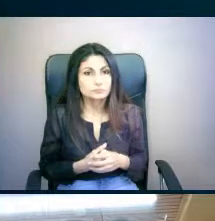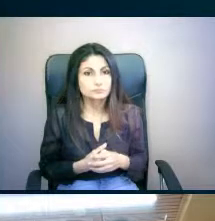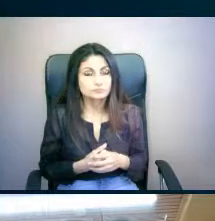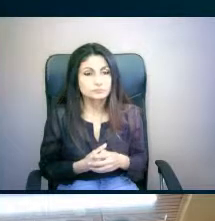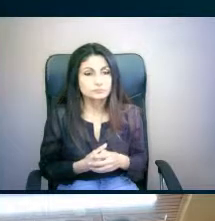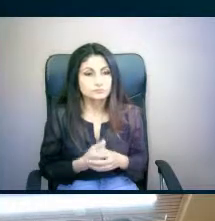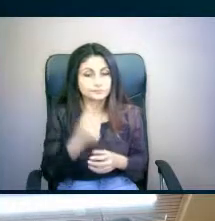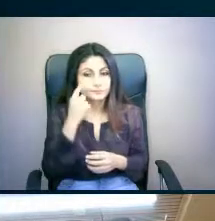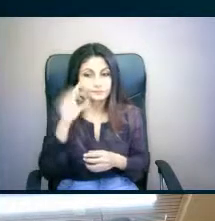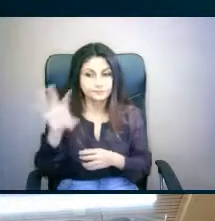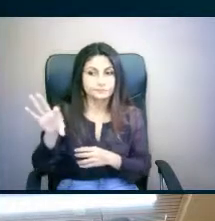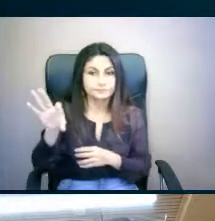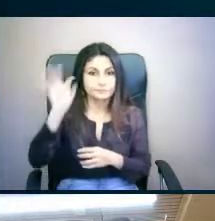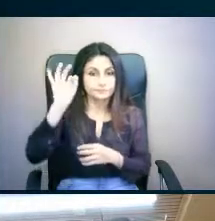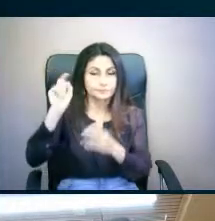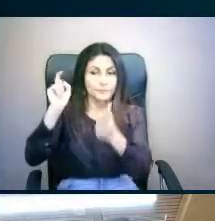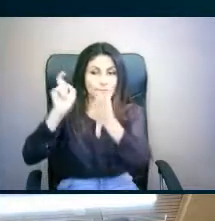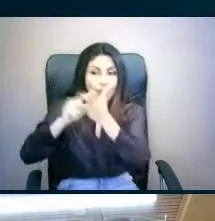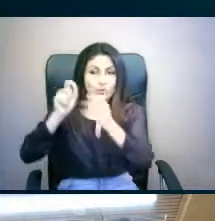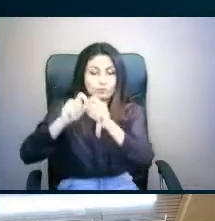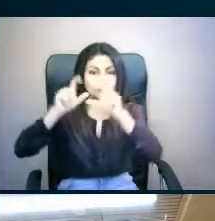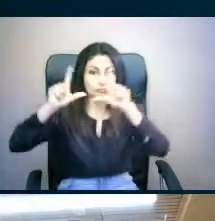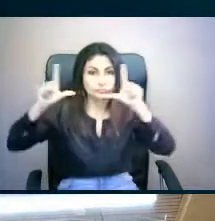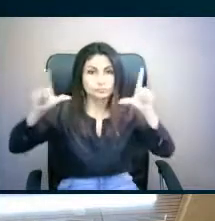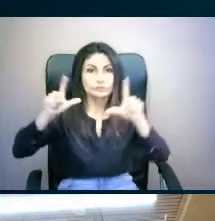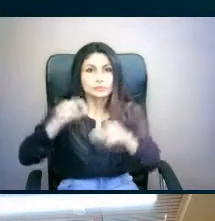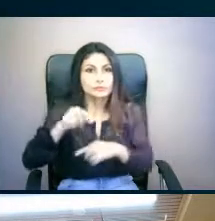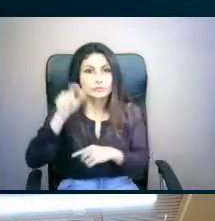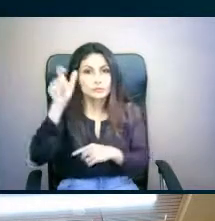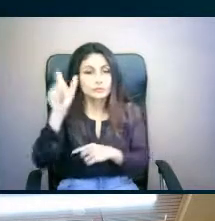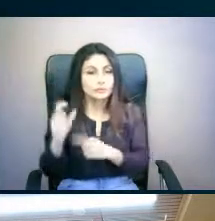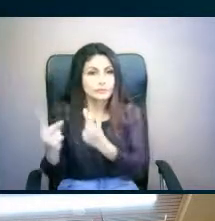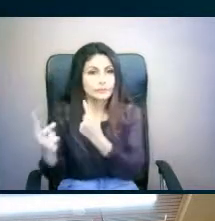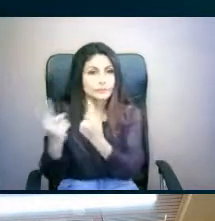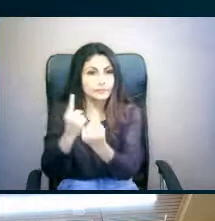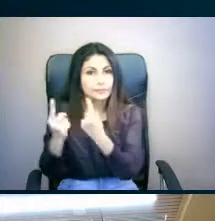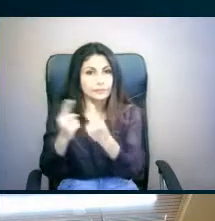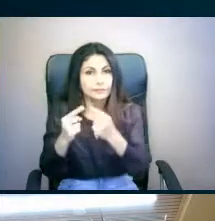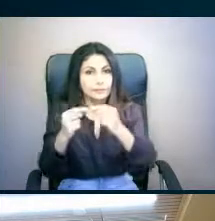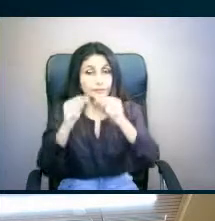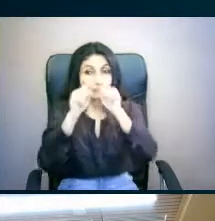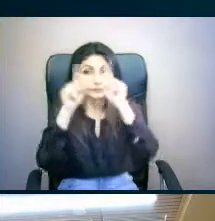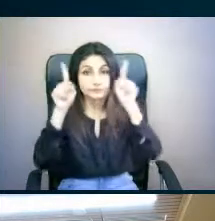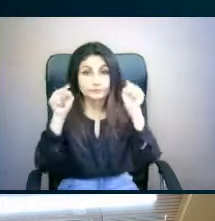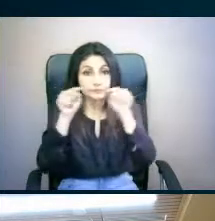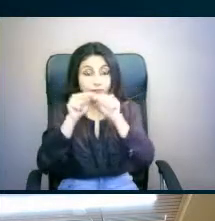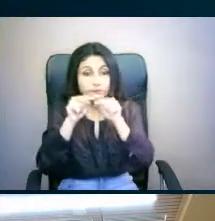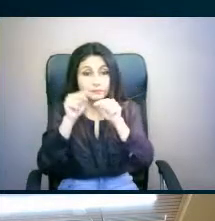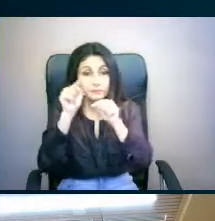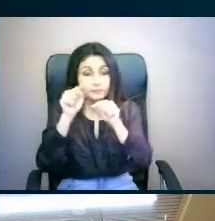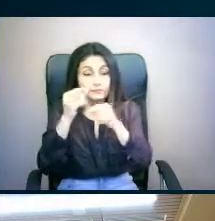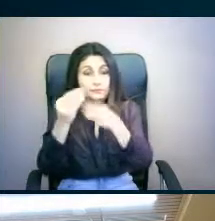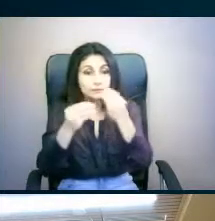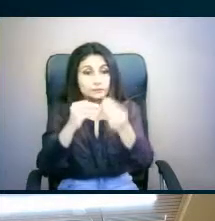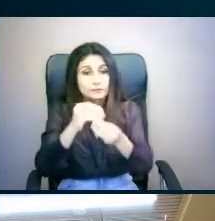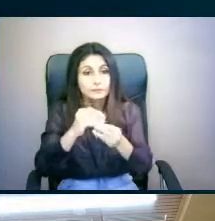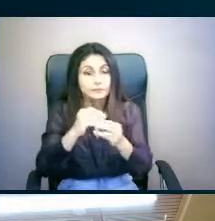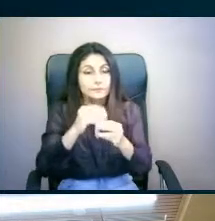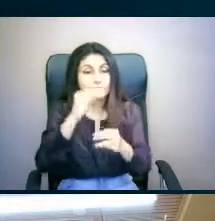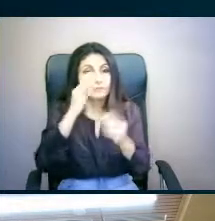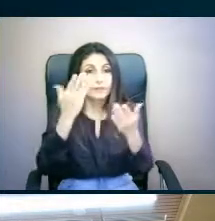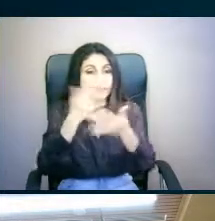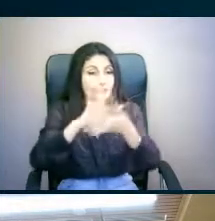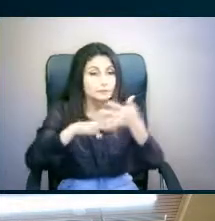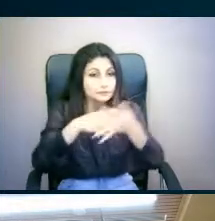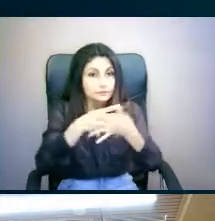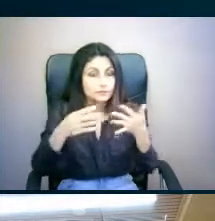Aquí seleccionamos el cliente y en el cuadro de abajo, llamado tabla de datos, podemos